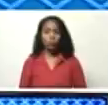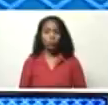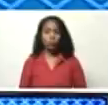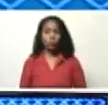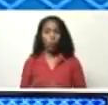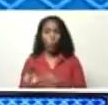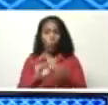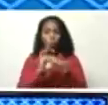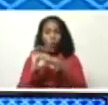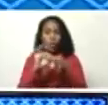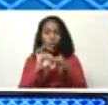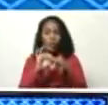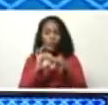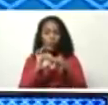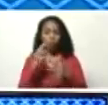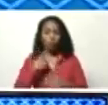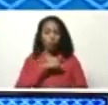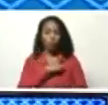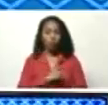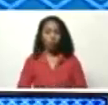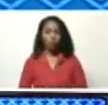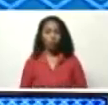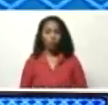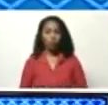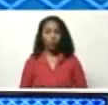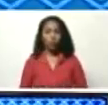unidos como nunca.